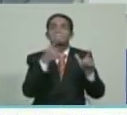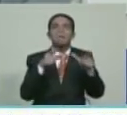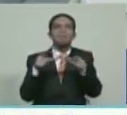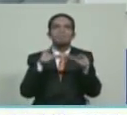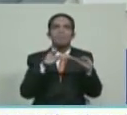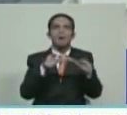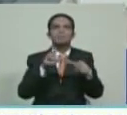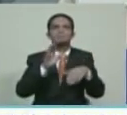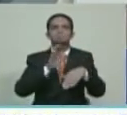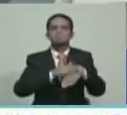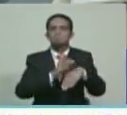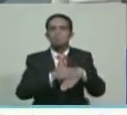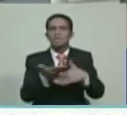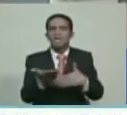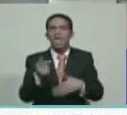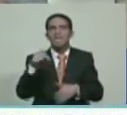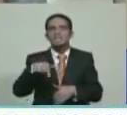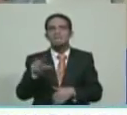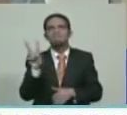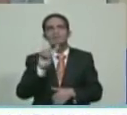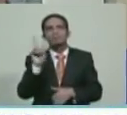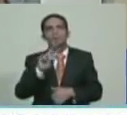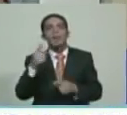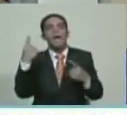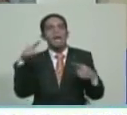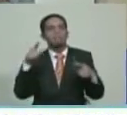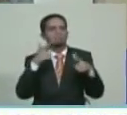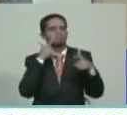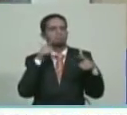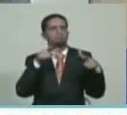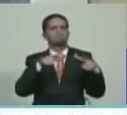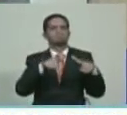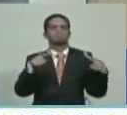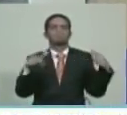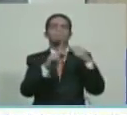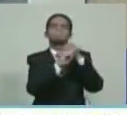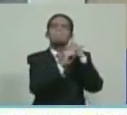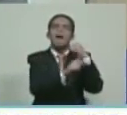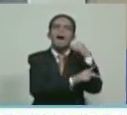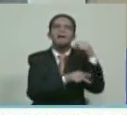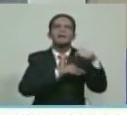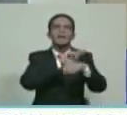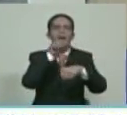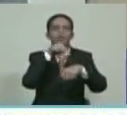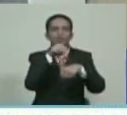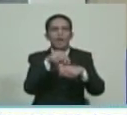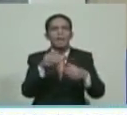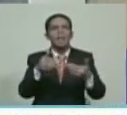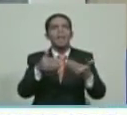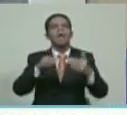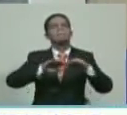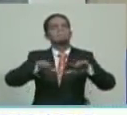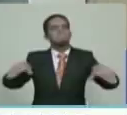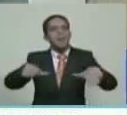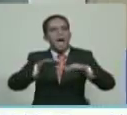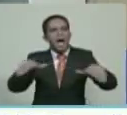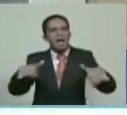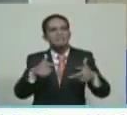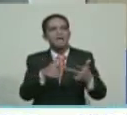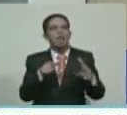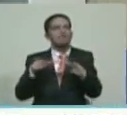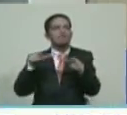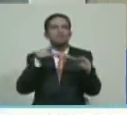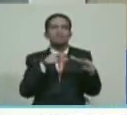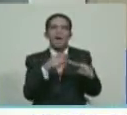tenemos grandes extensiones parques nacionales playas monumentos turísticos etcétera